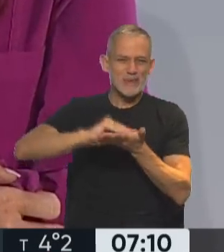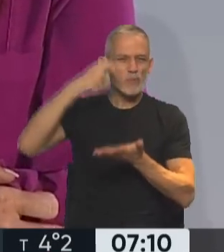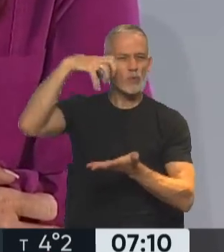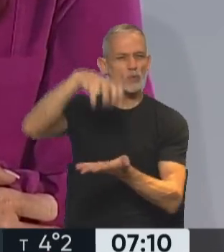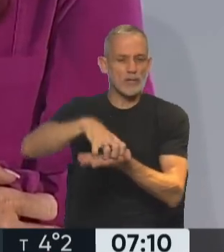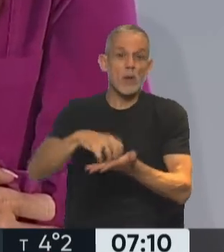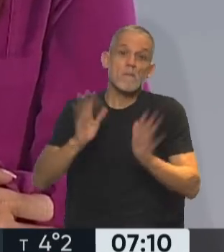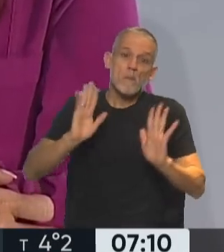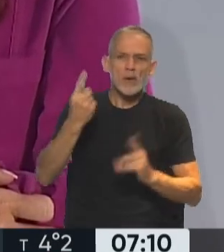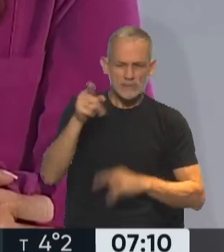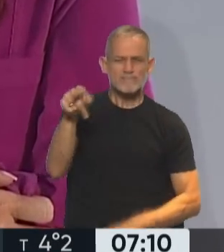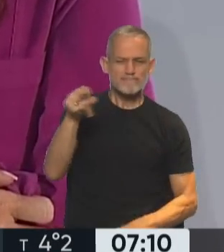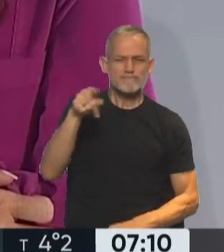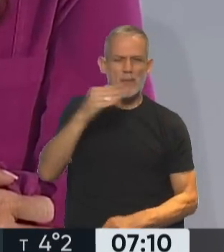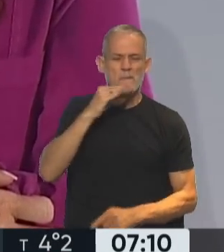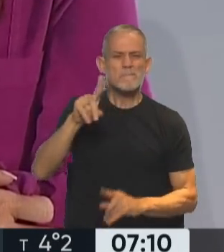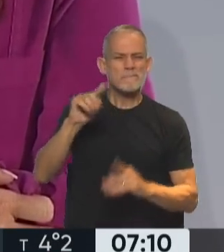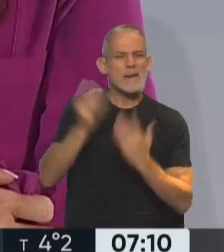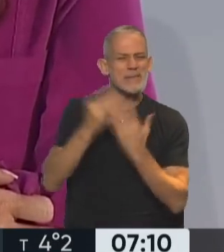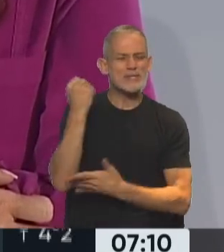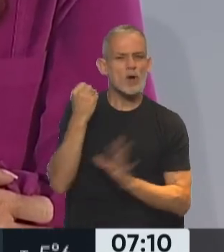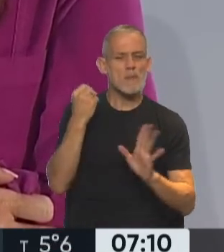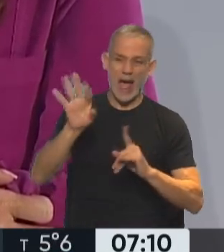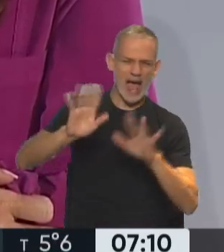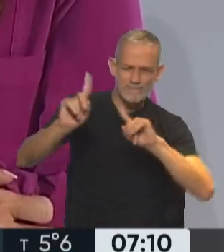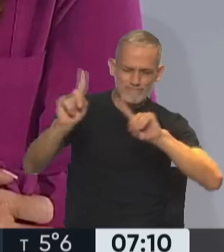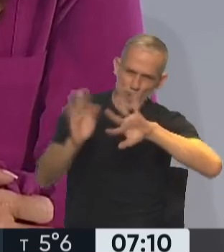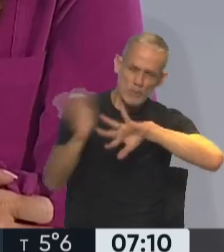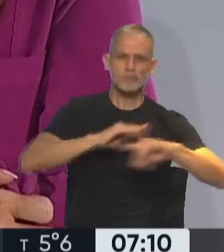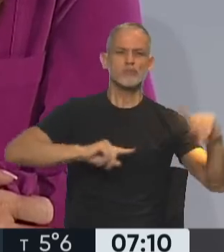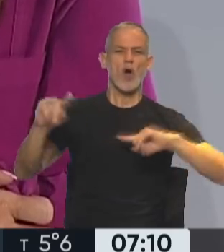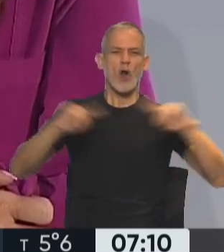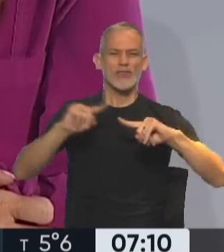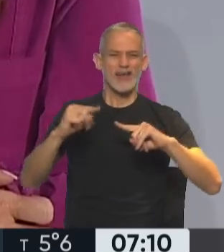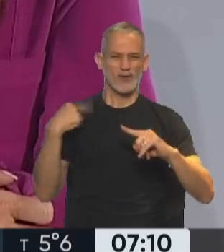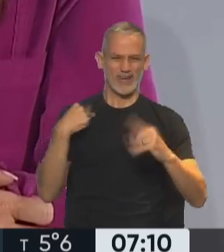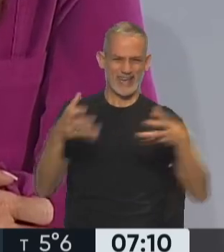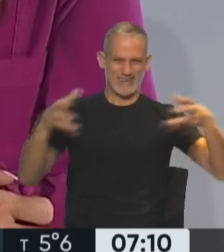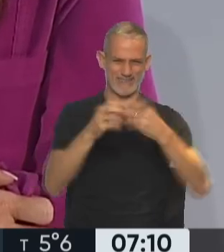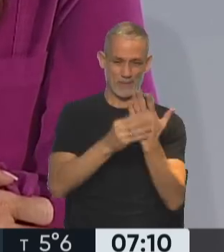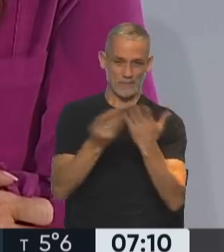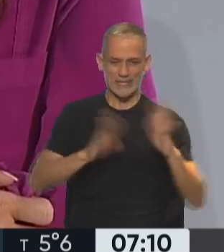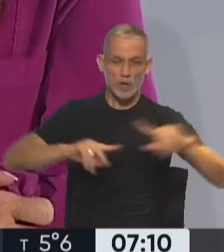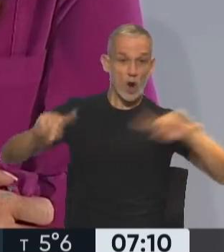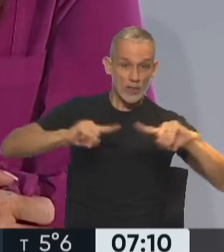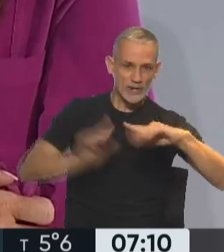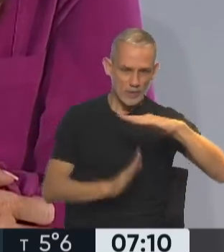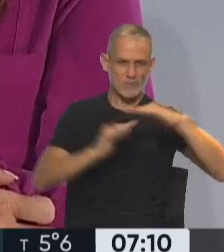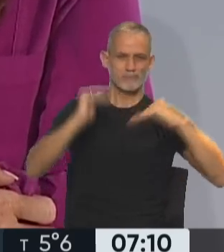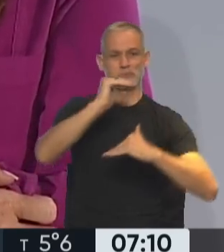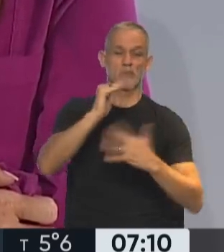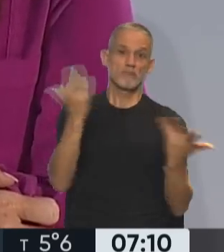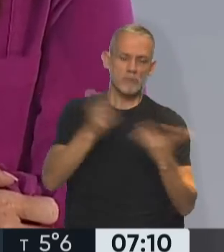en un primer momento probable ministro de Economía, luego como un armador político dentro de la jefatura de gabinete y también como una especie